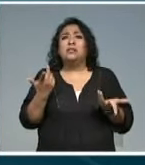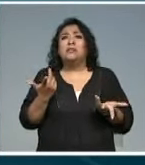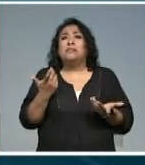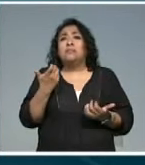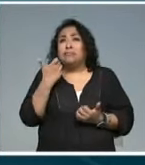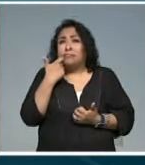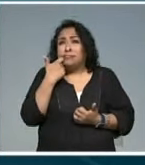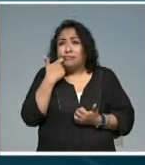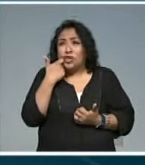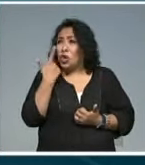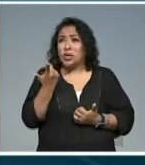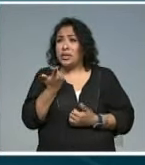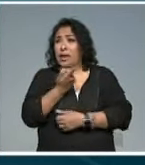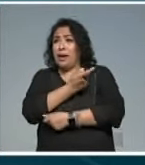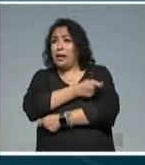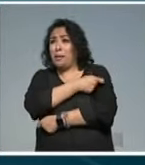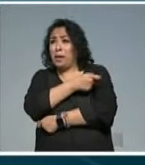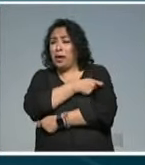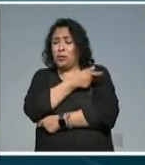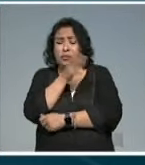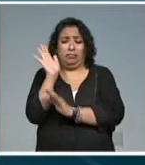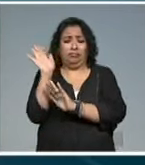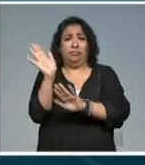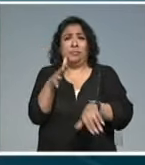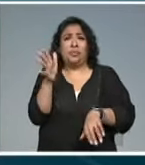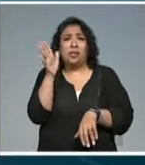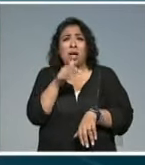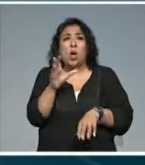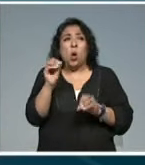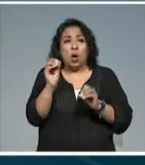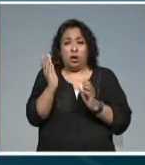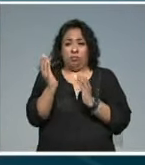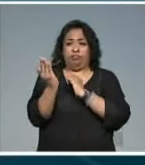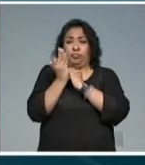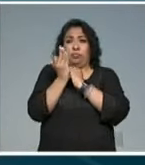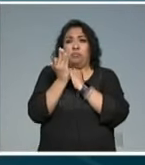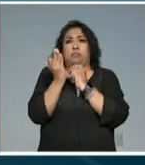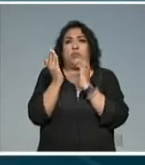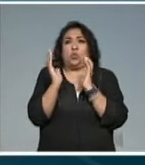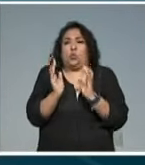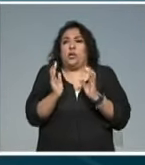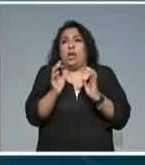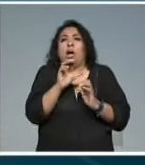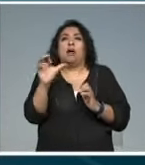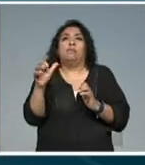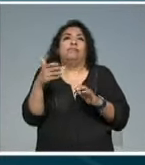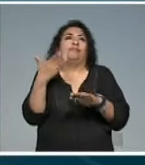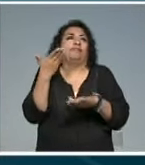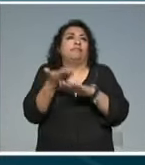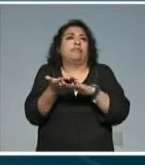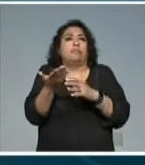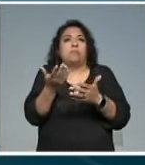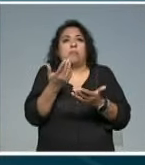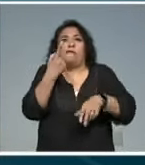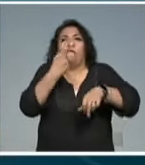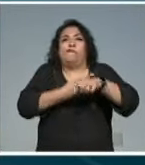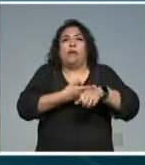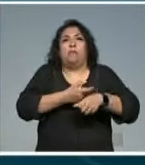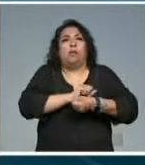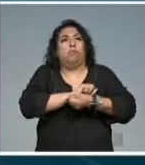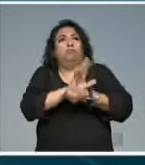es no vacunarse, no tomar estas medidas de protección contra una pandemia